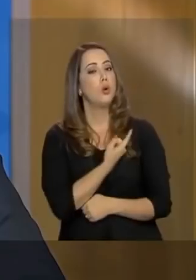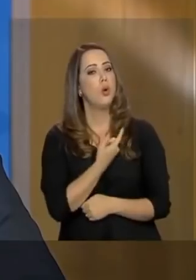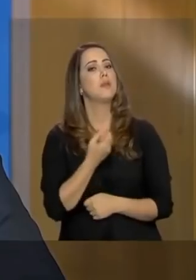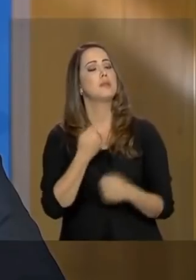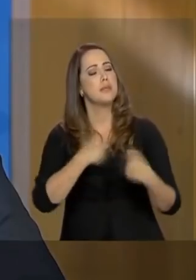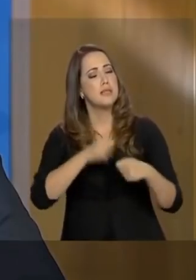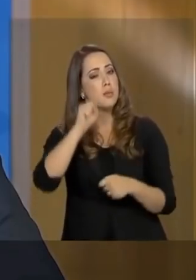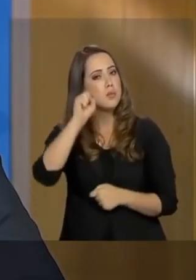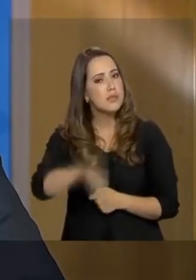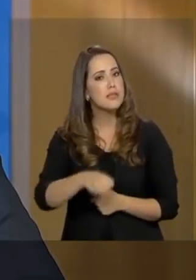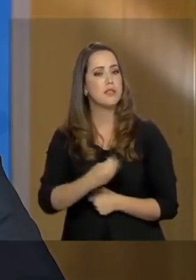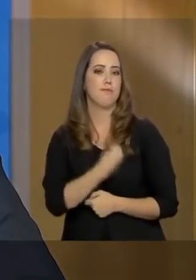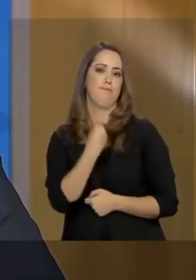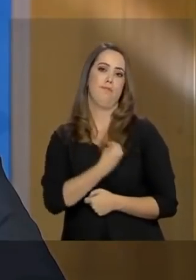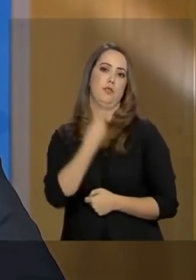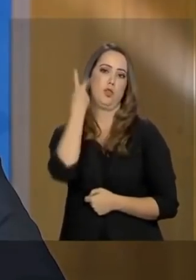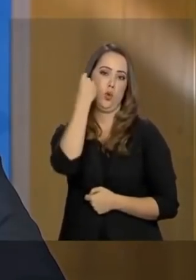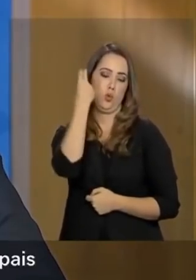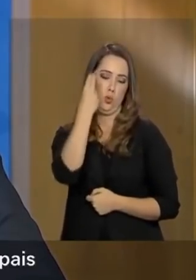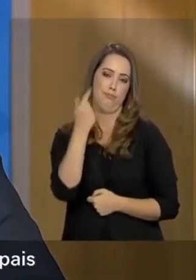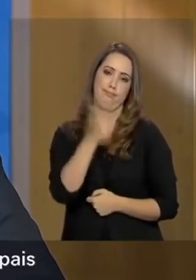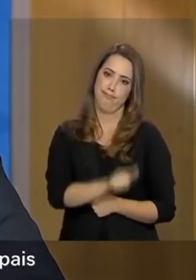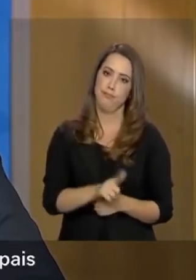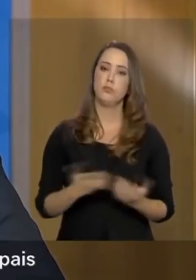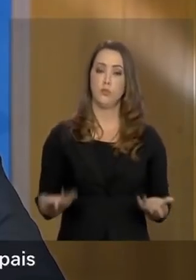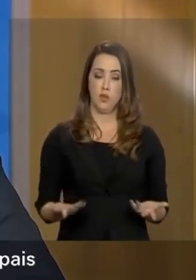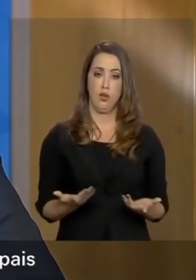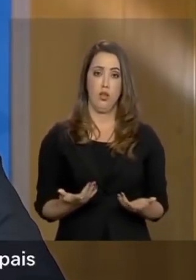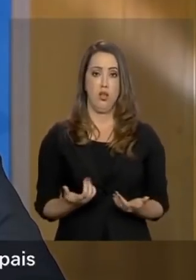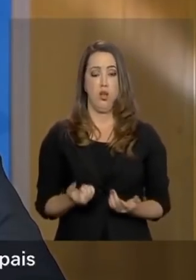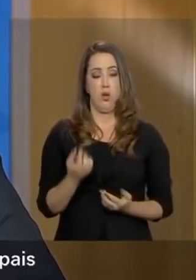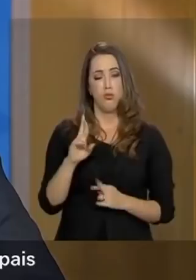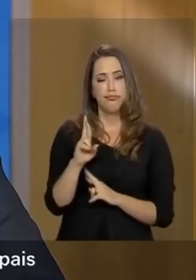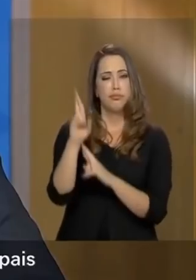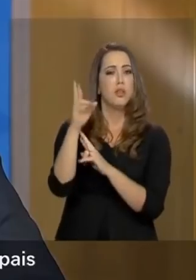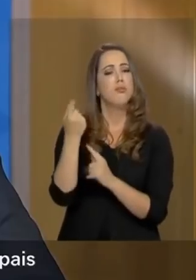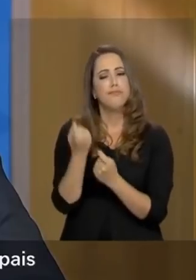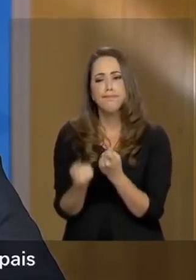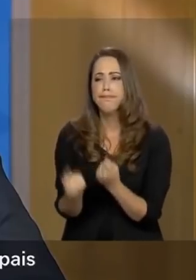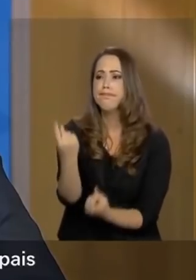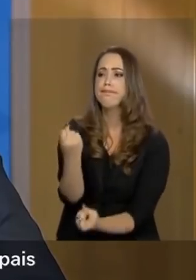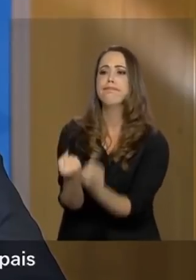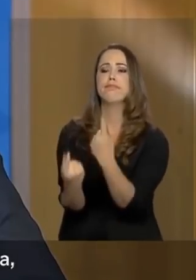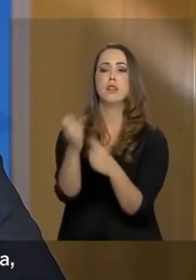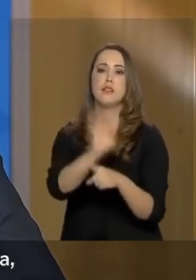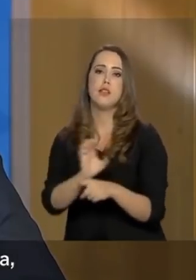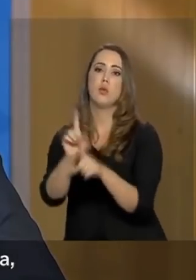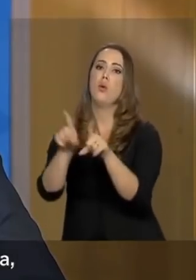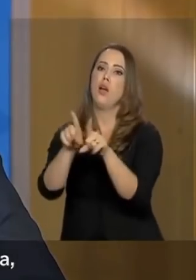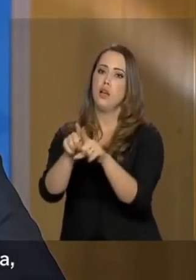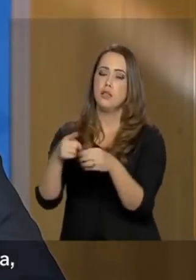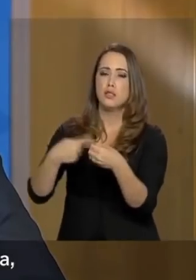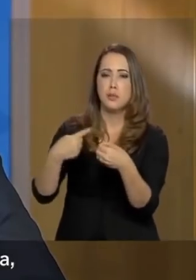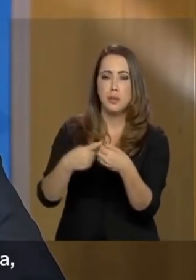normalidad algunas escasas autoridades regionales y municipales deben abandonar el concepto de tierra quemada